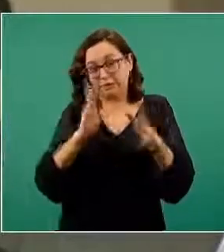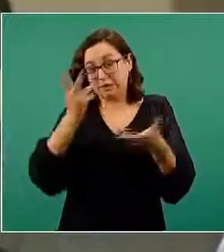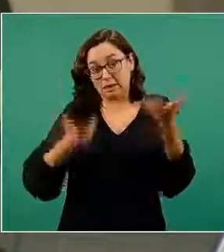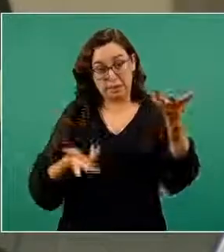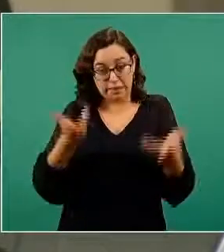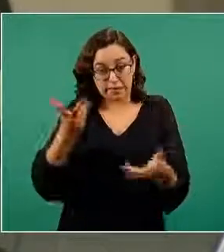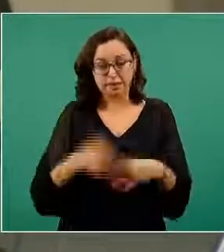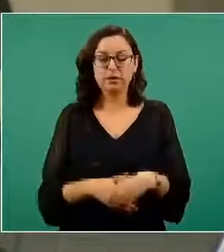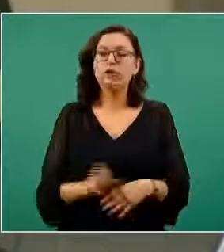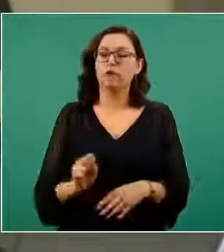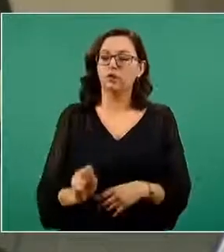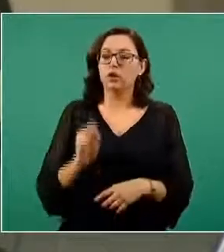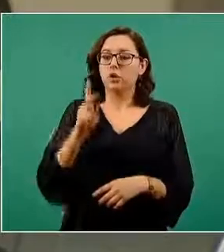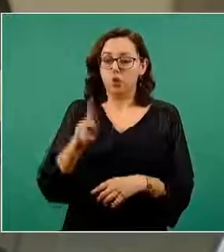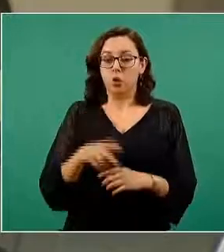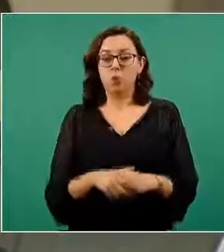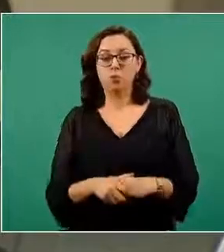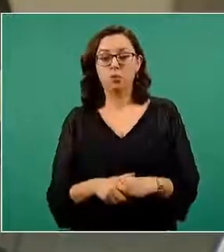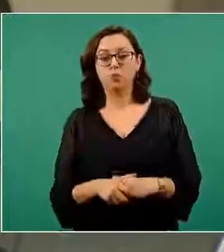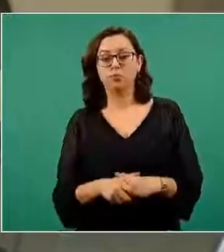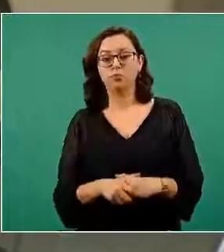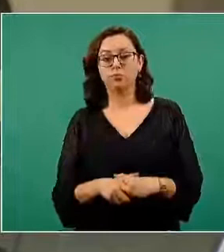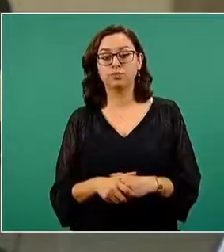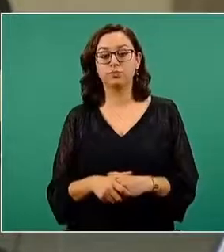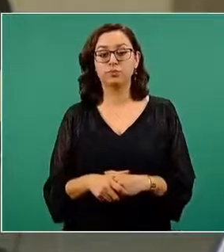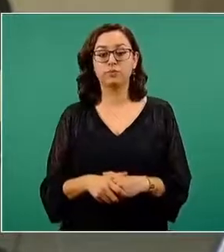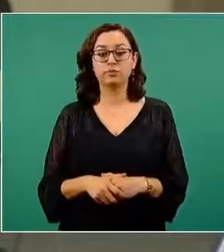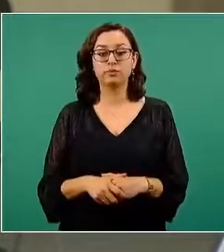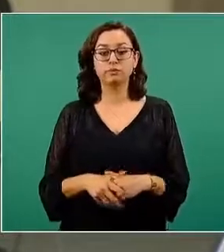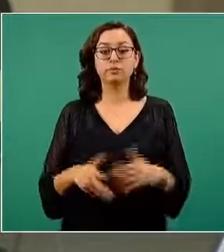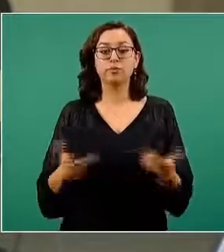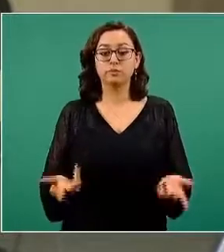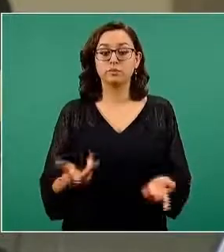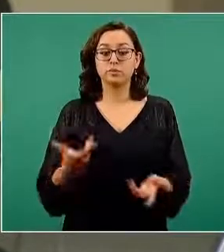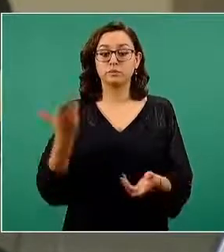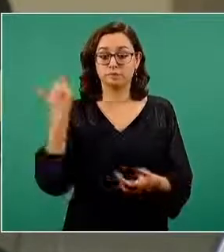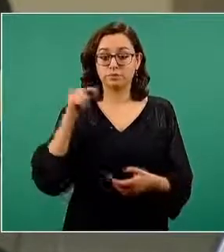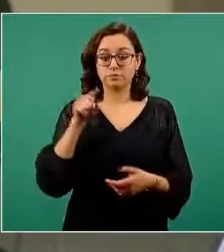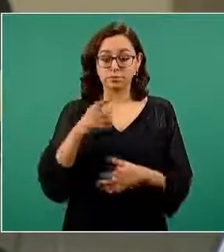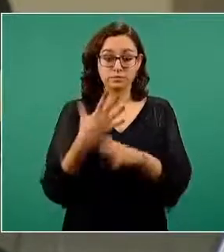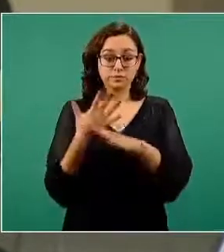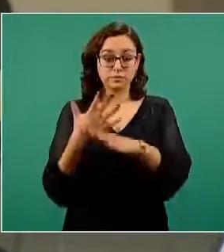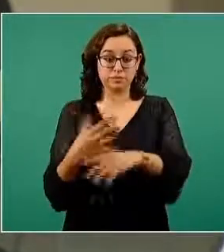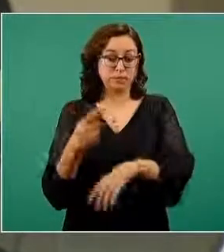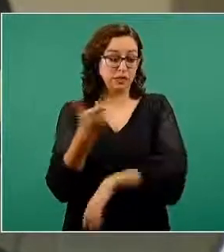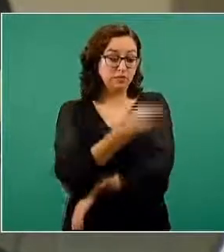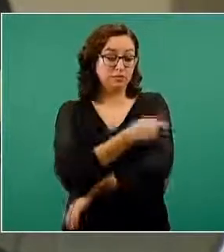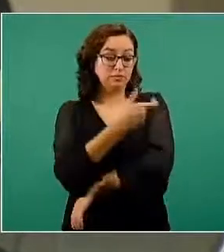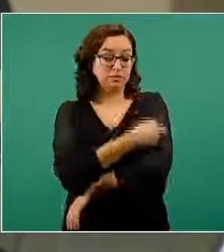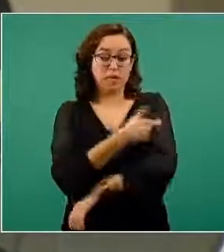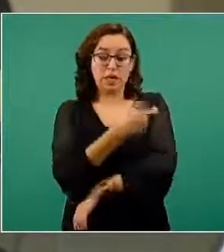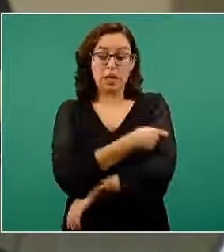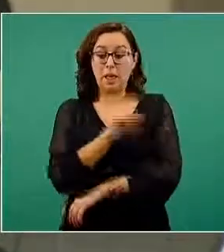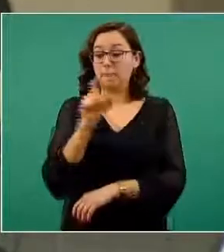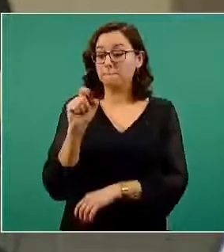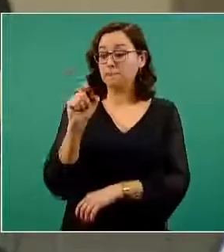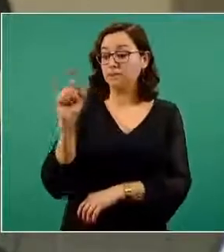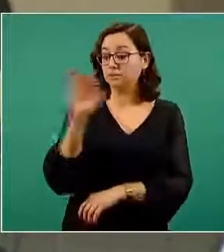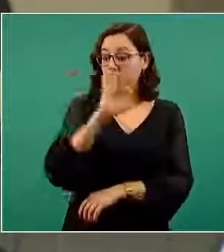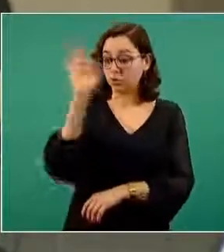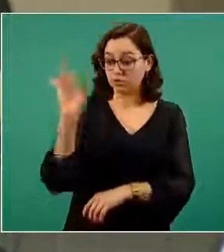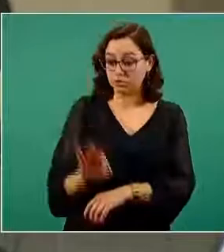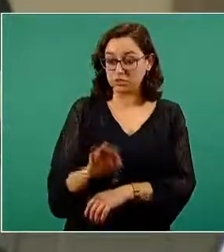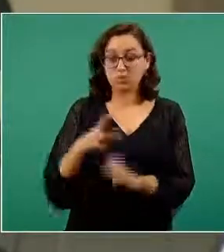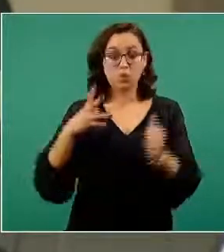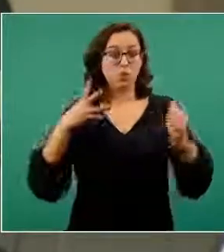de la población esté vacunada ya se verían más reflejados la disminución en los contagios. ¿Tiene usted un estimado de cuándo estaríamos